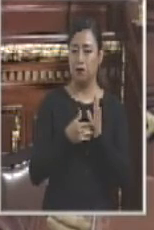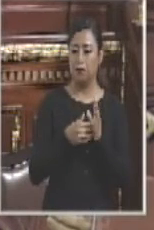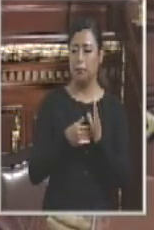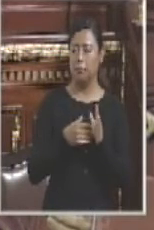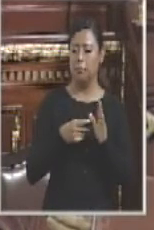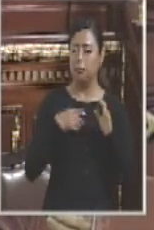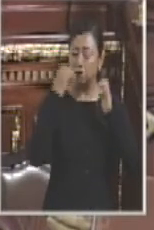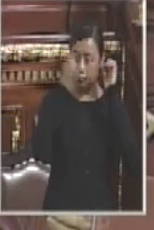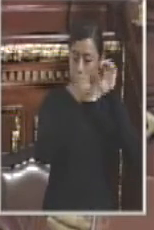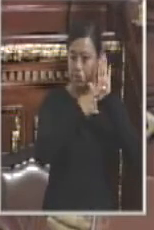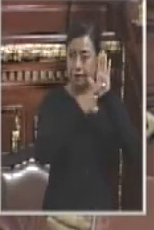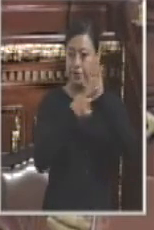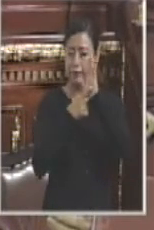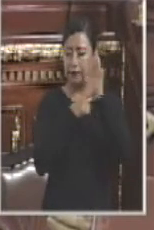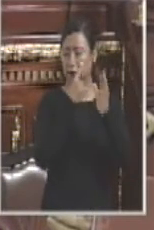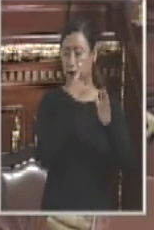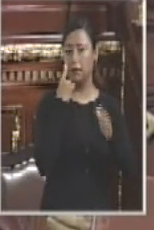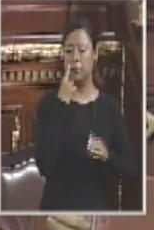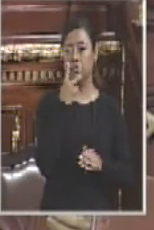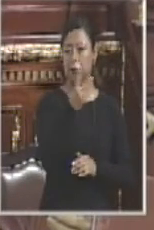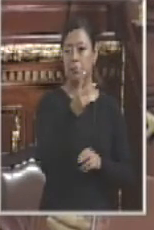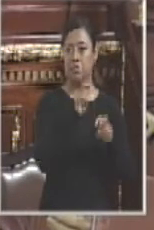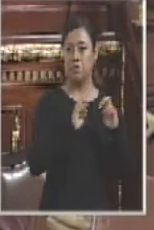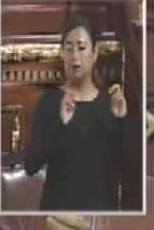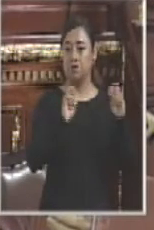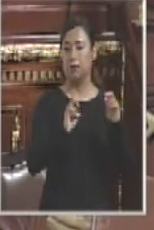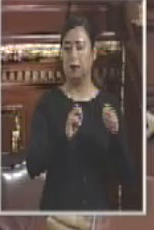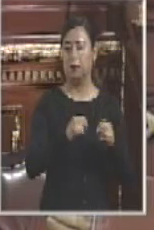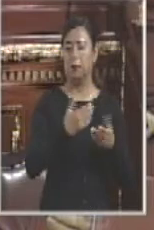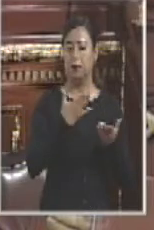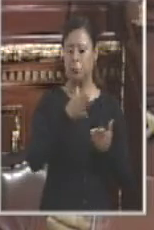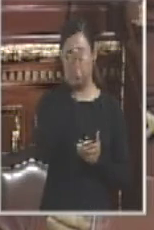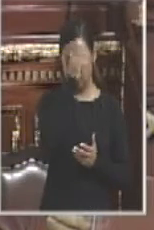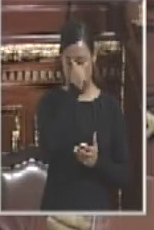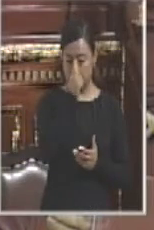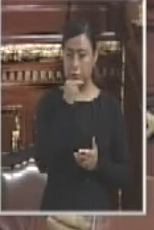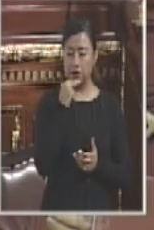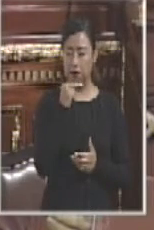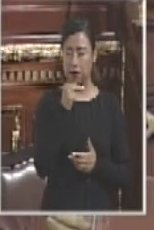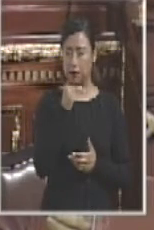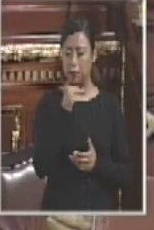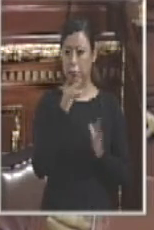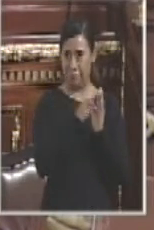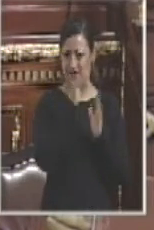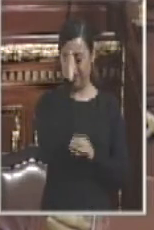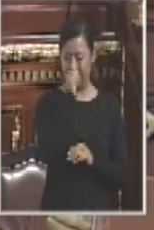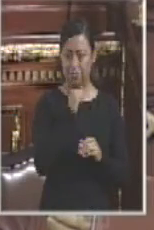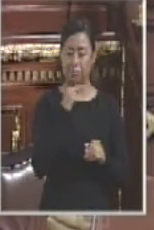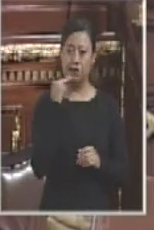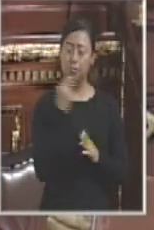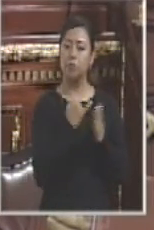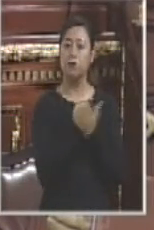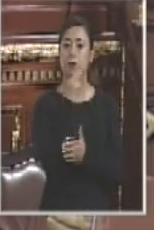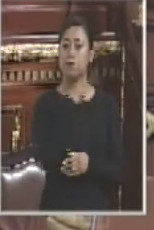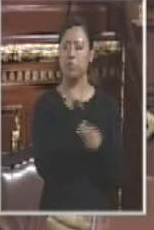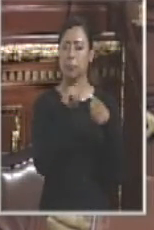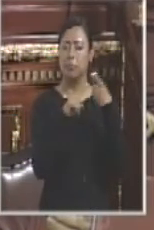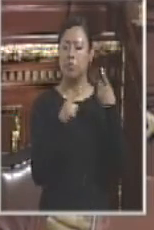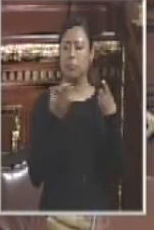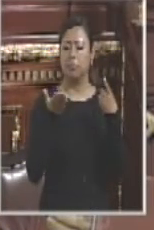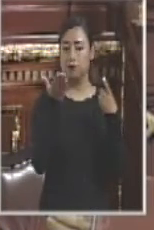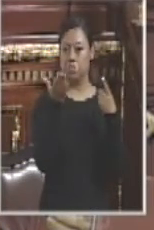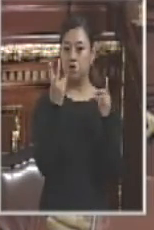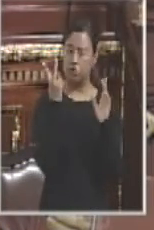a consideración de este Pleno el presente punto de acuerdo de urgente y obvia resolución. Primero, se